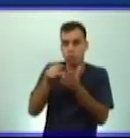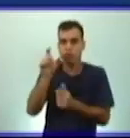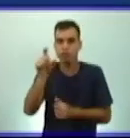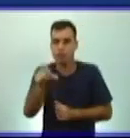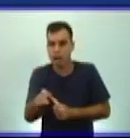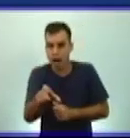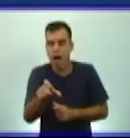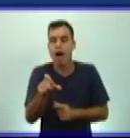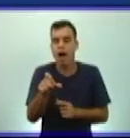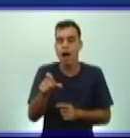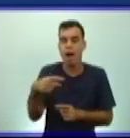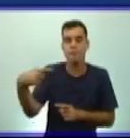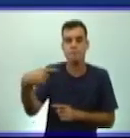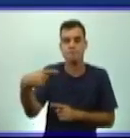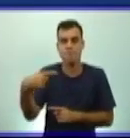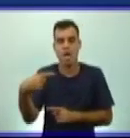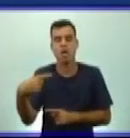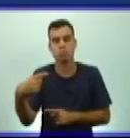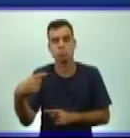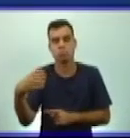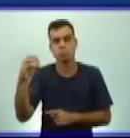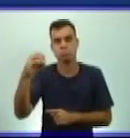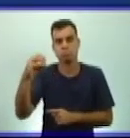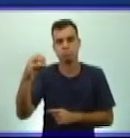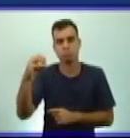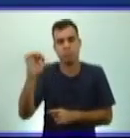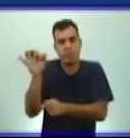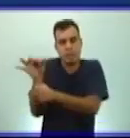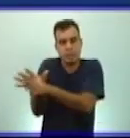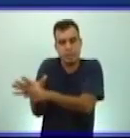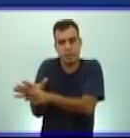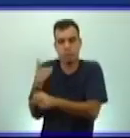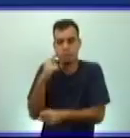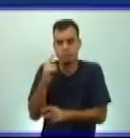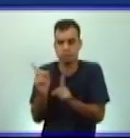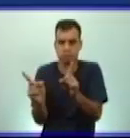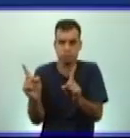caracteriza el cambio de la posición angular del punto.